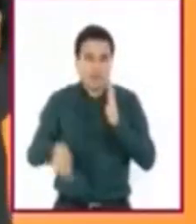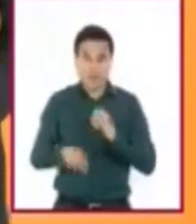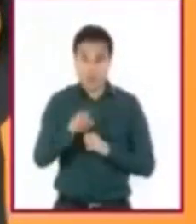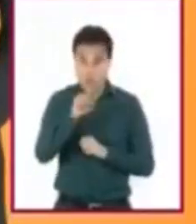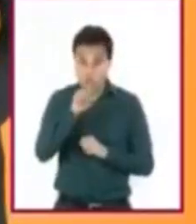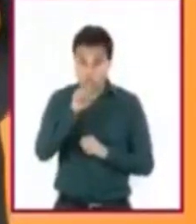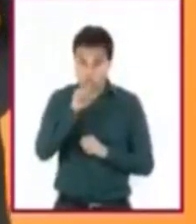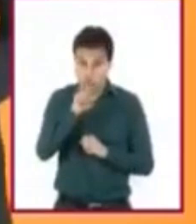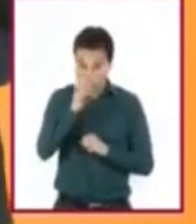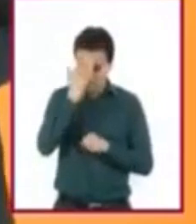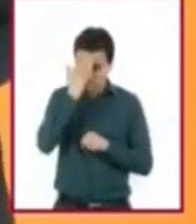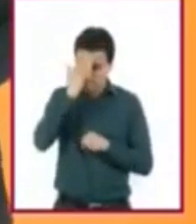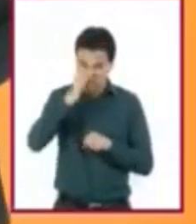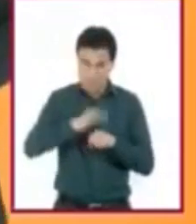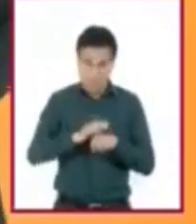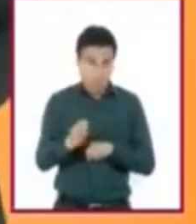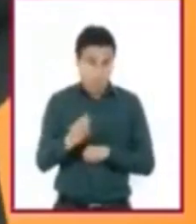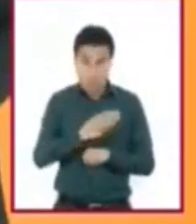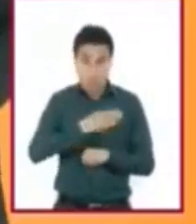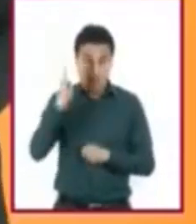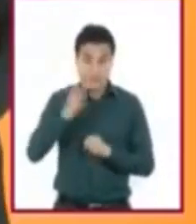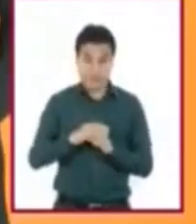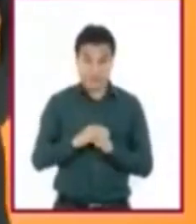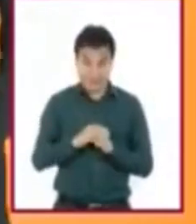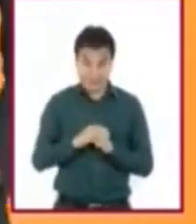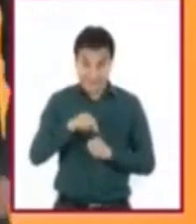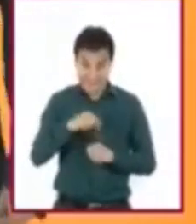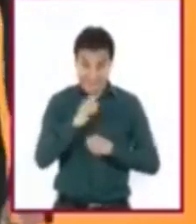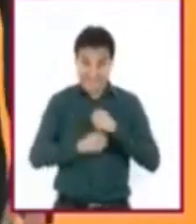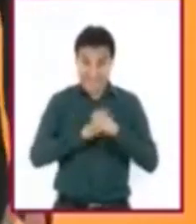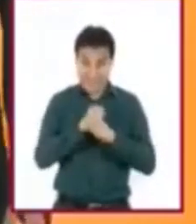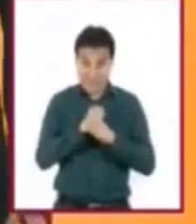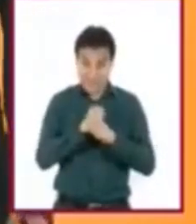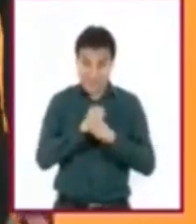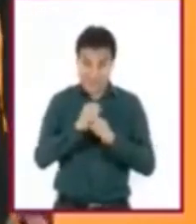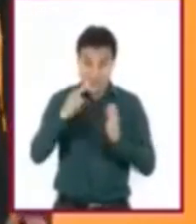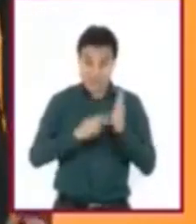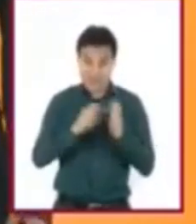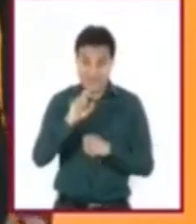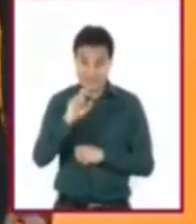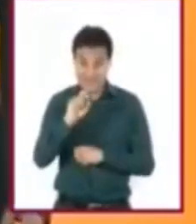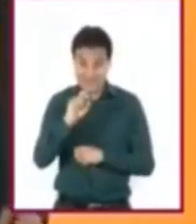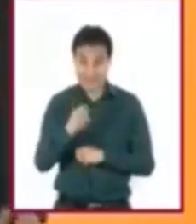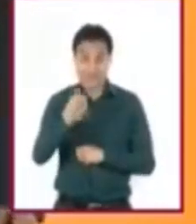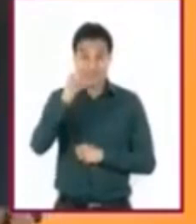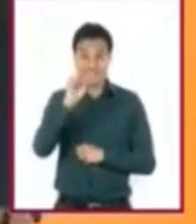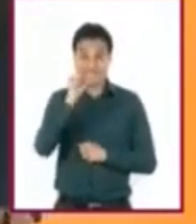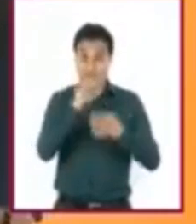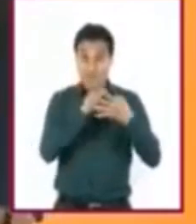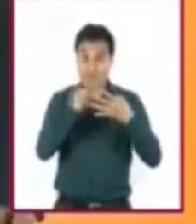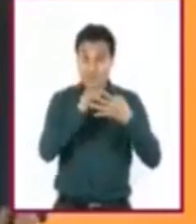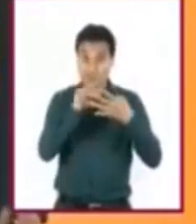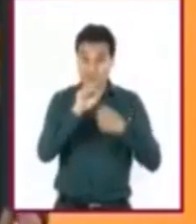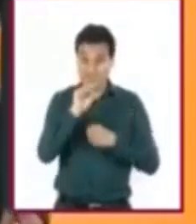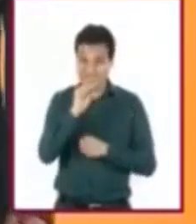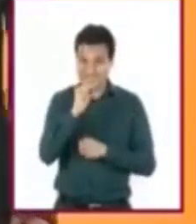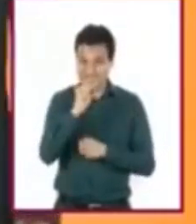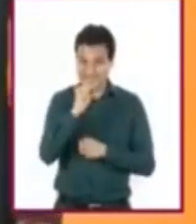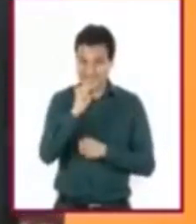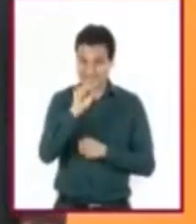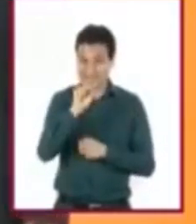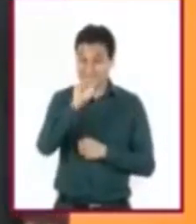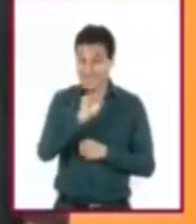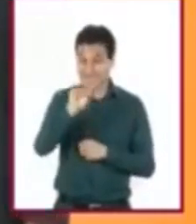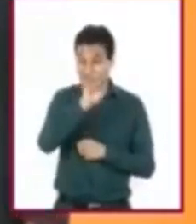primer sábado de febrero de este año? Recuerden, nuestra memoria cambia y no siempre es confiable. Además de que